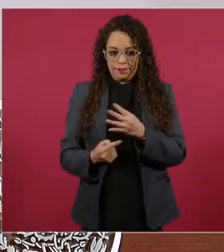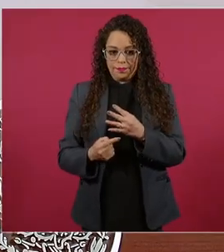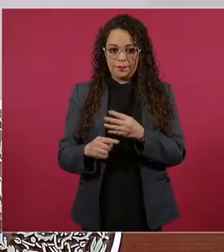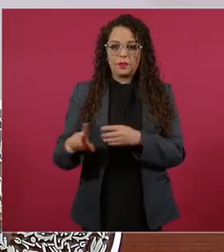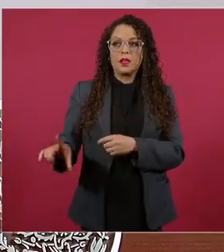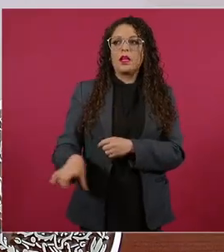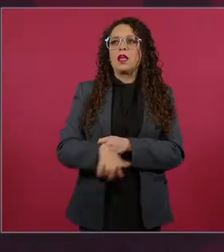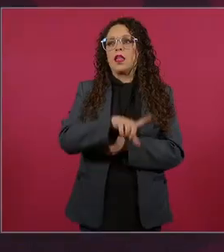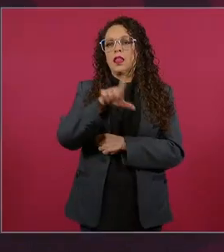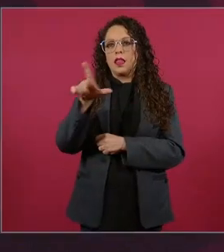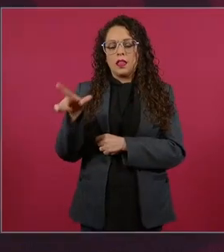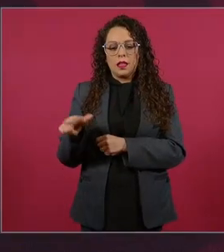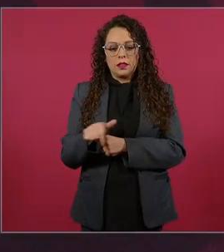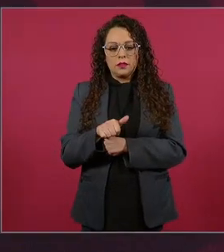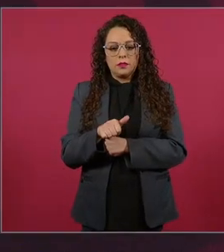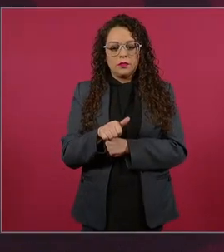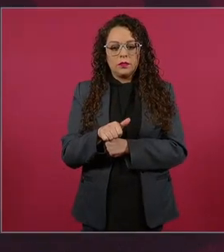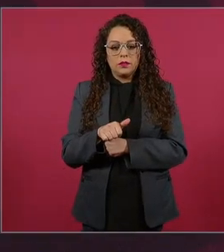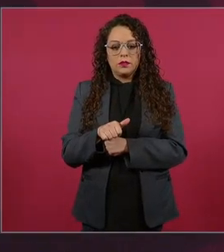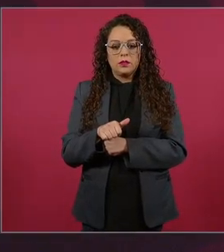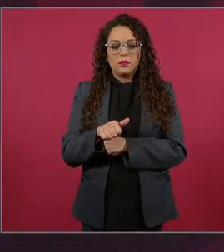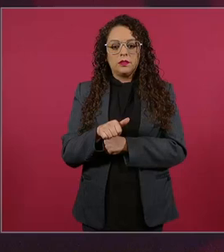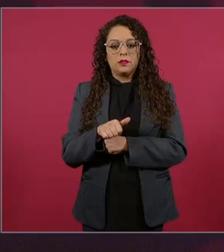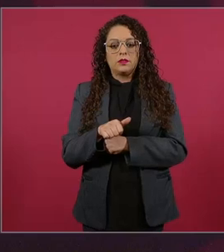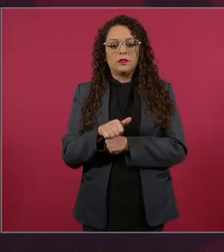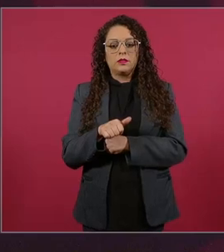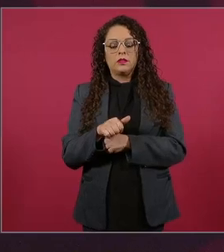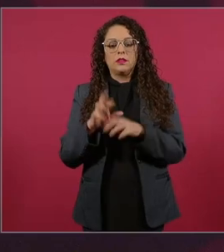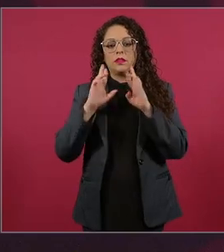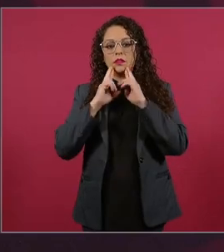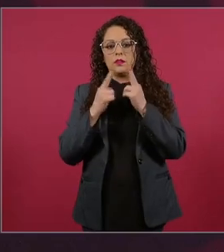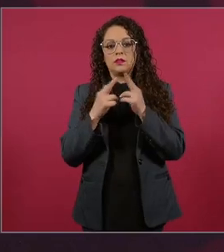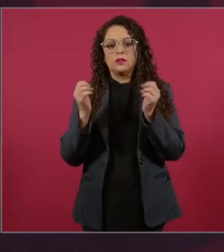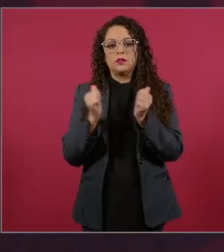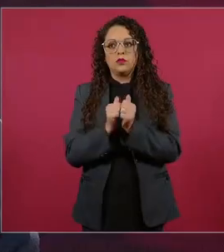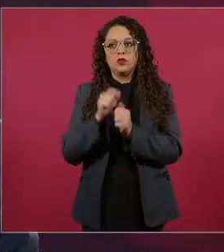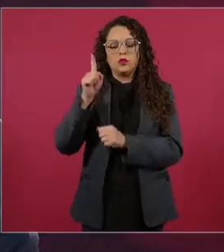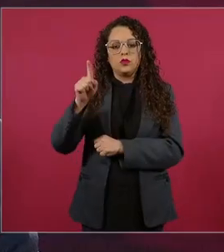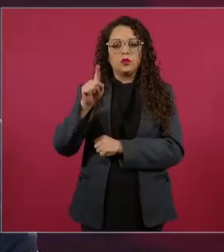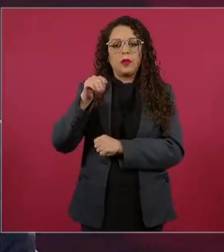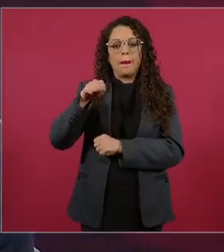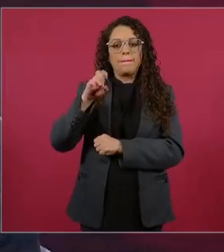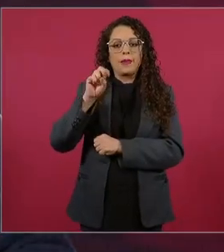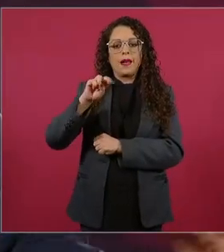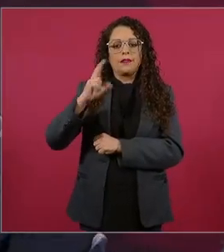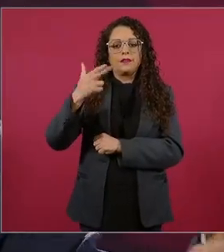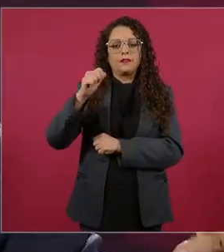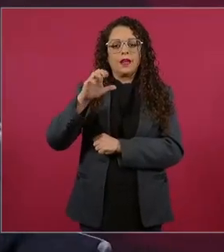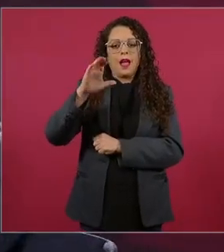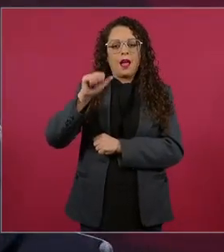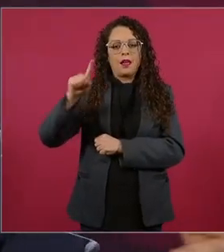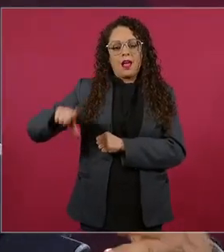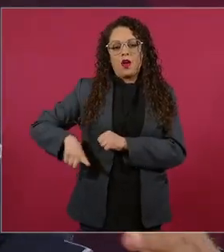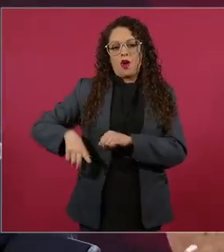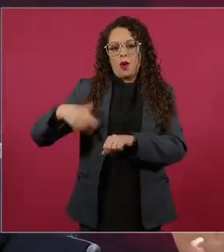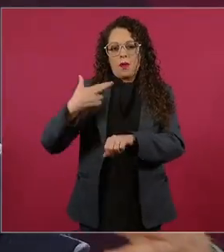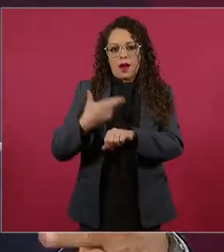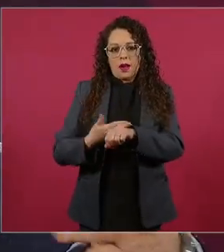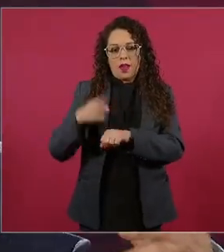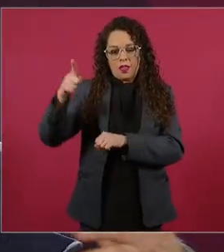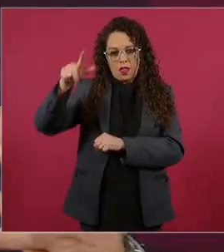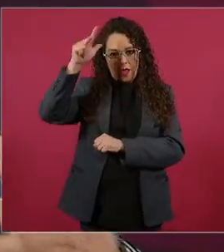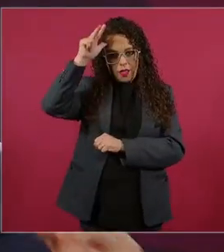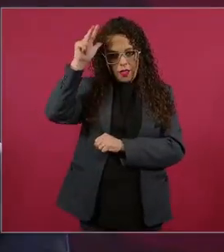nos encontramos con el gobernador de Hidalgo, Julio Menchaca, y quedaron